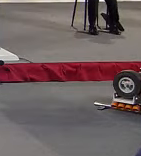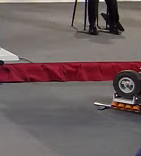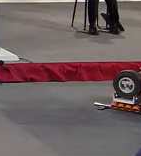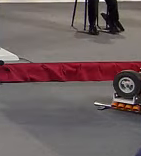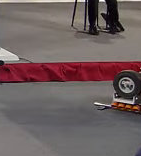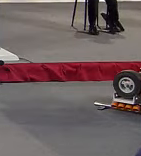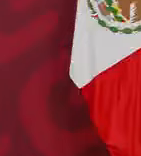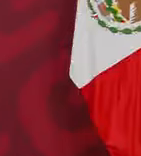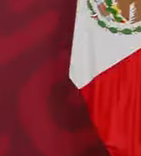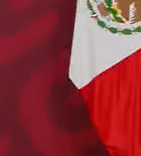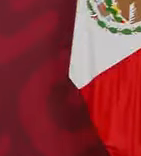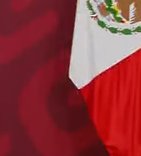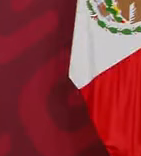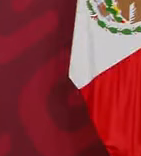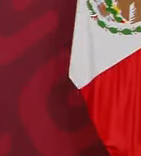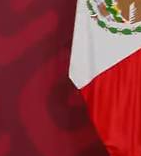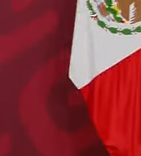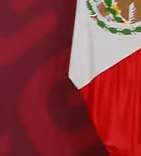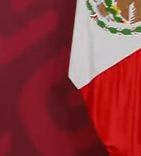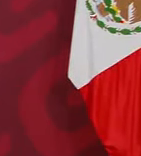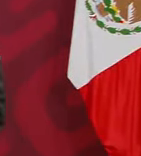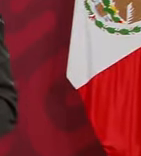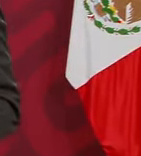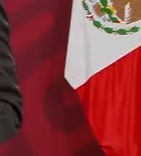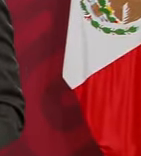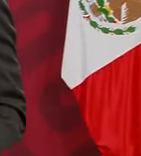díganme, aunque no me